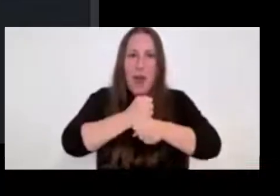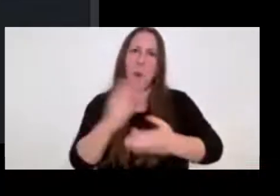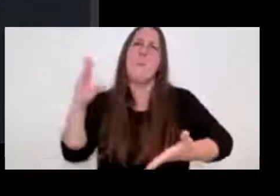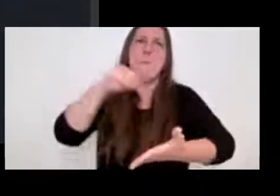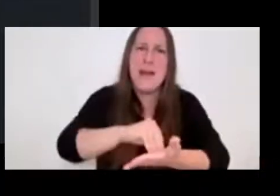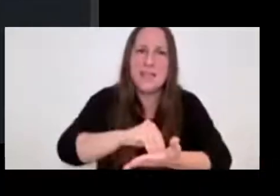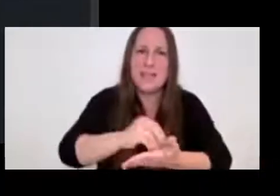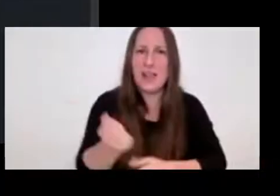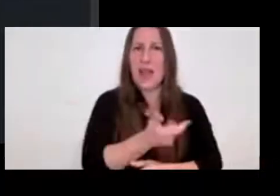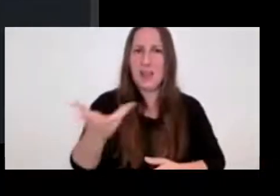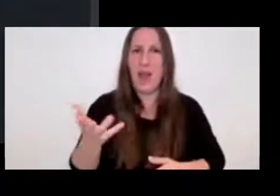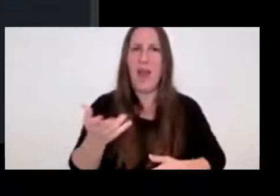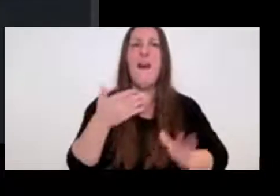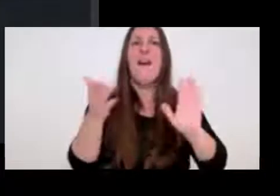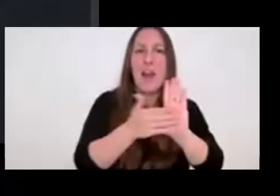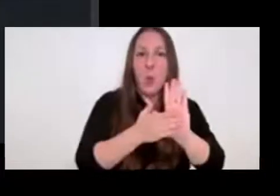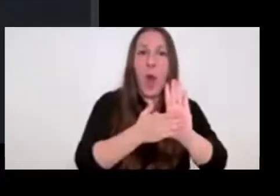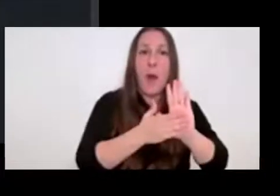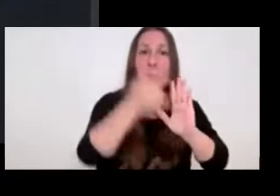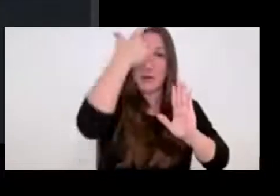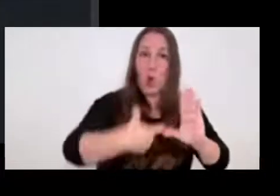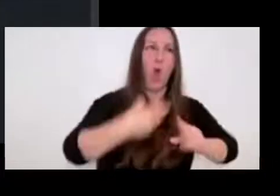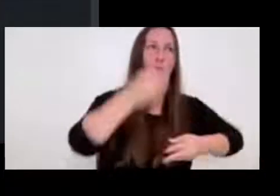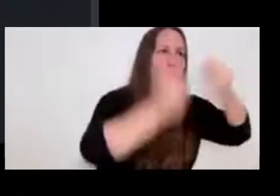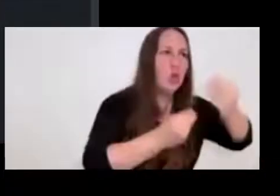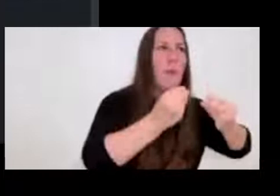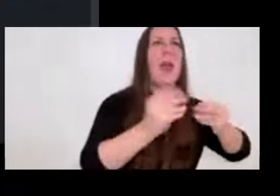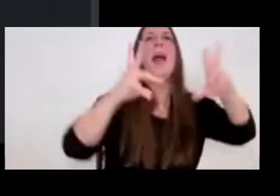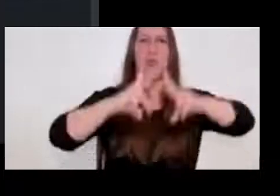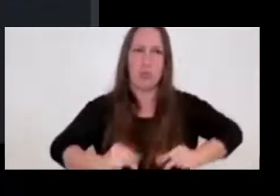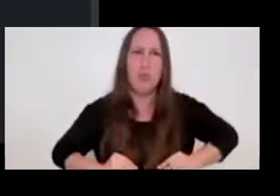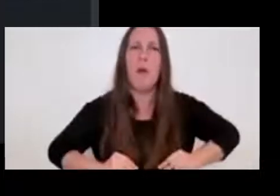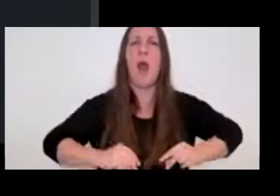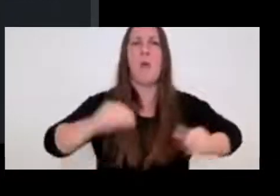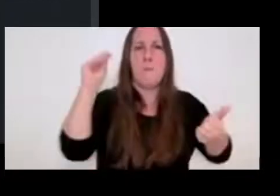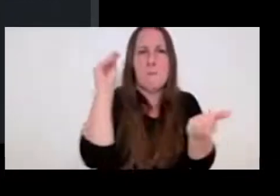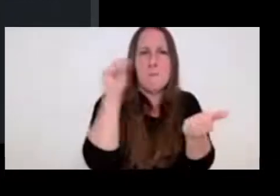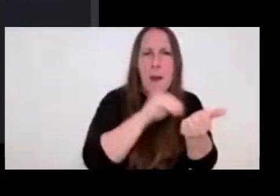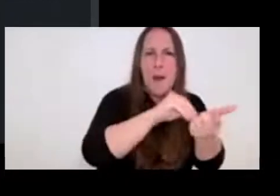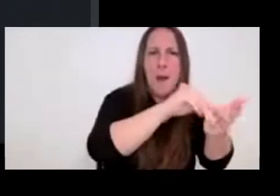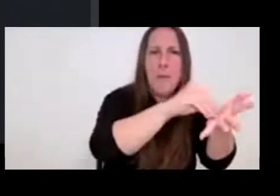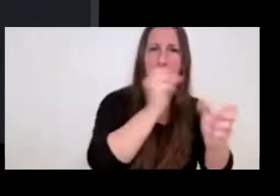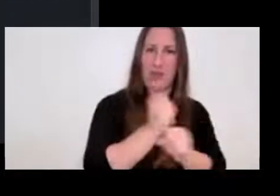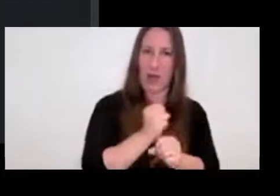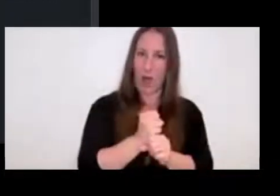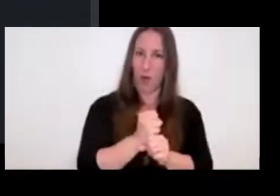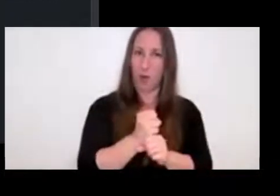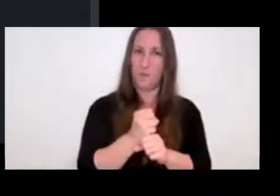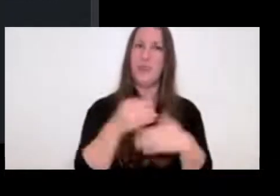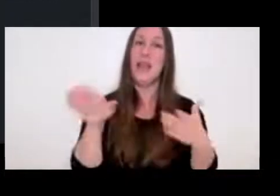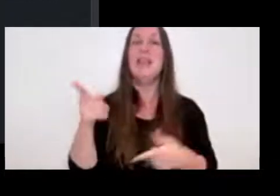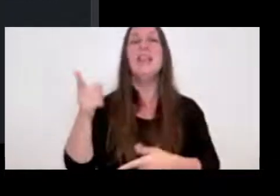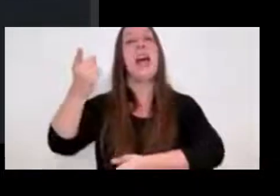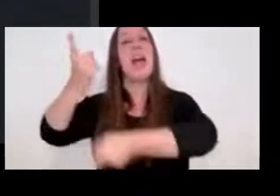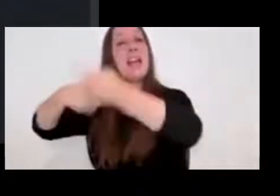que facturaba tenía que hacer contabilidad, también recursos humanos, etcétera, etcétera. Entonces esa gestión tributaria hoy